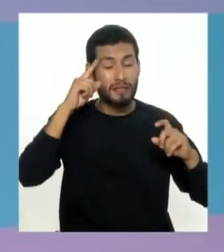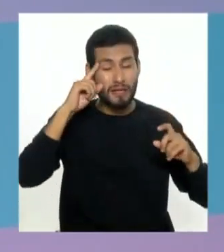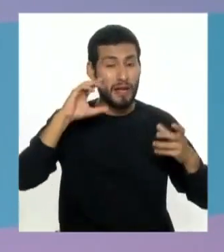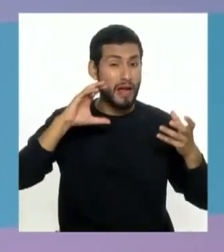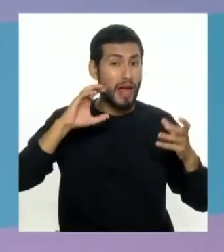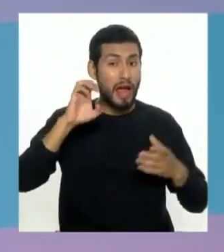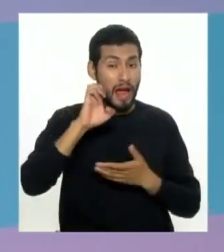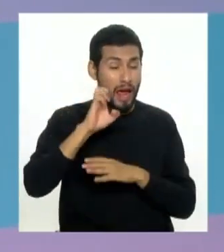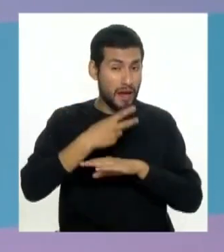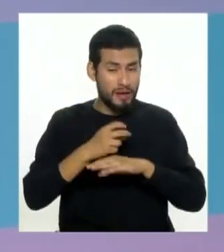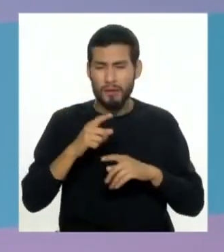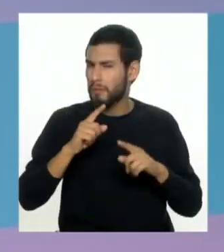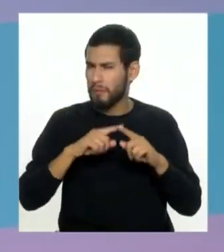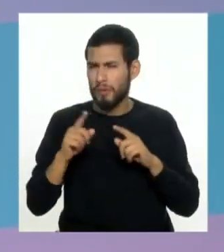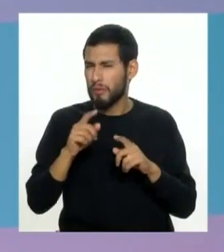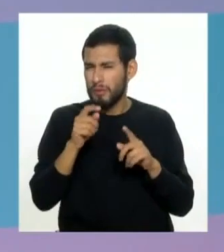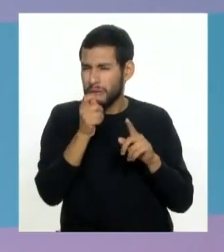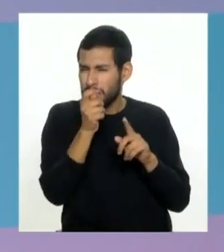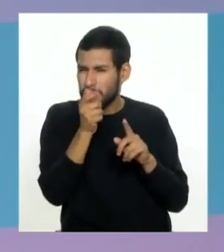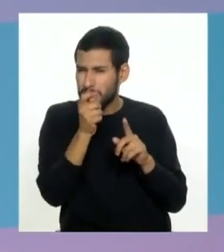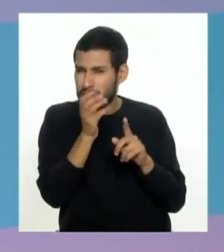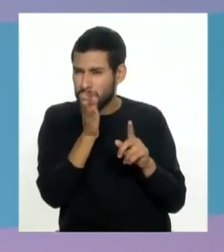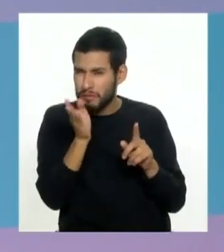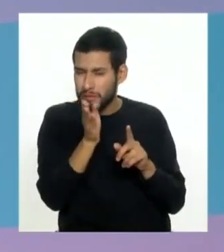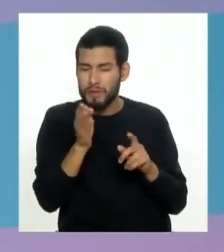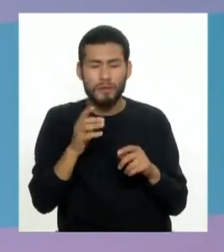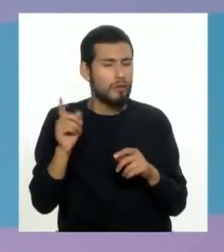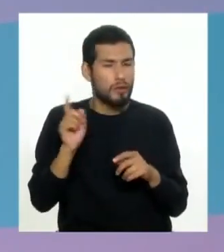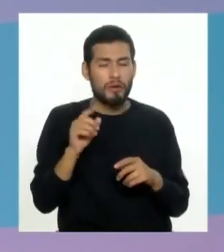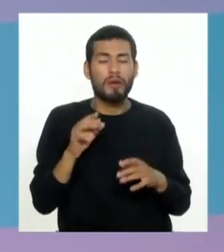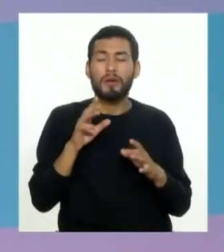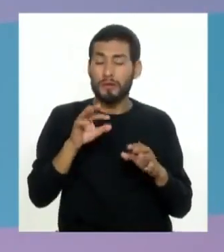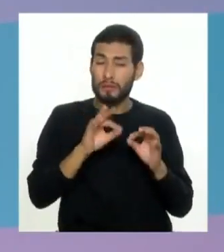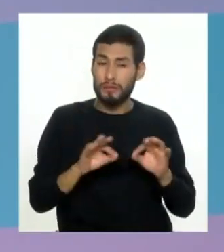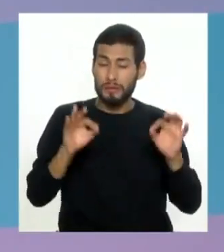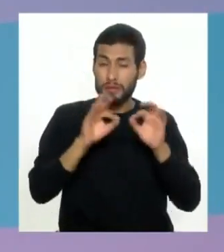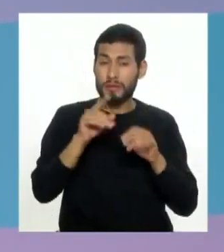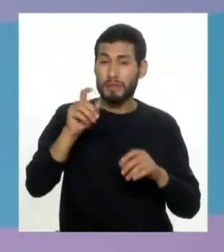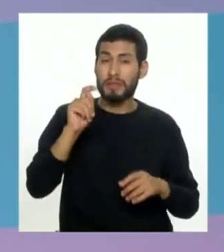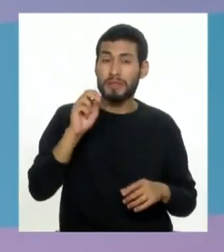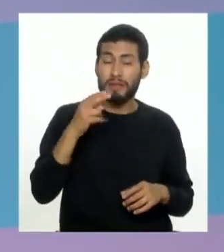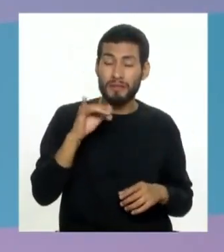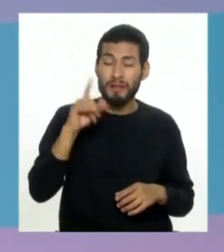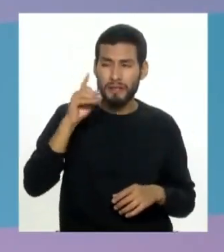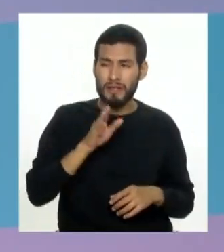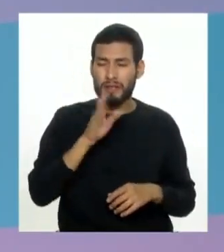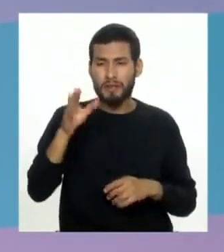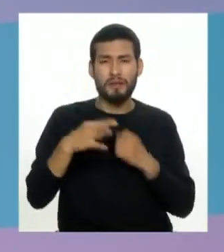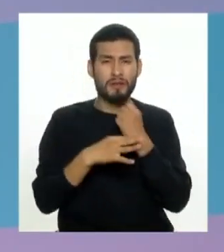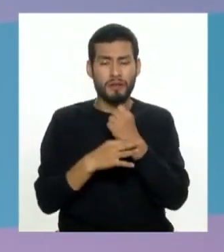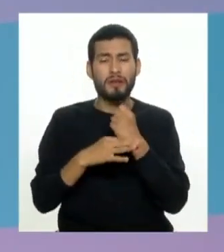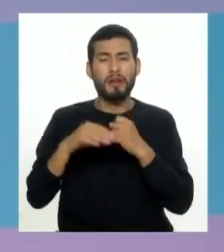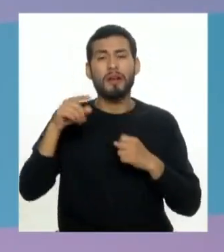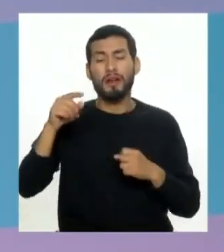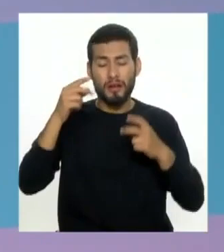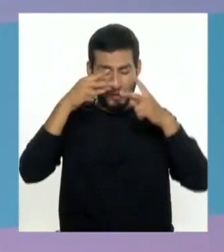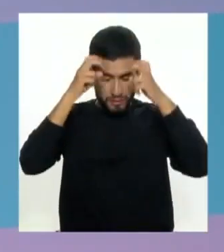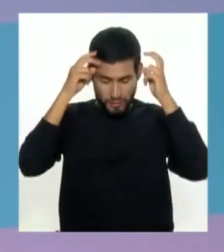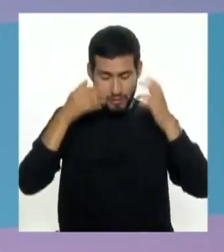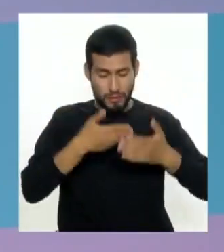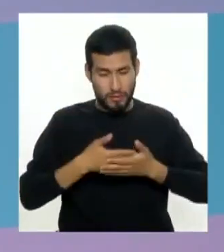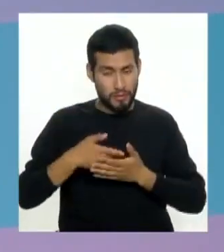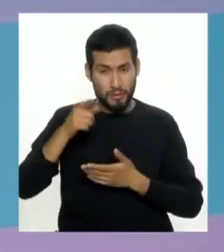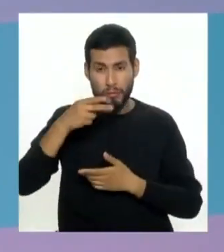está en el diagnóstico diferencial de la epilepsia. Lo importante para Stephanie es que lleve a su hijo a un neuropediatra, a un neurólogo en